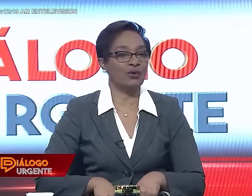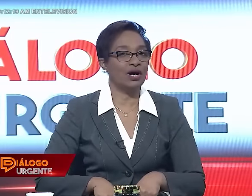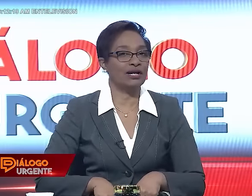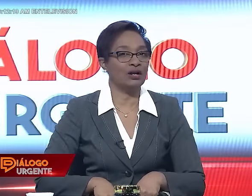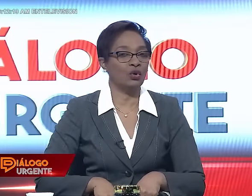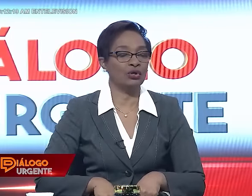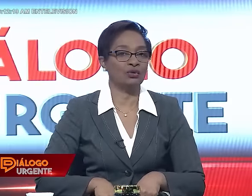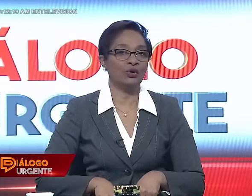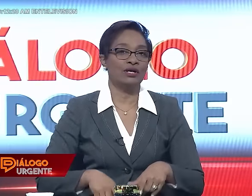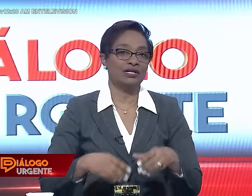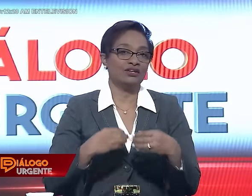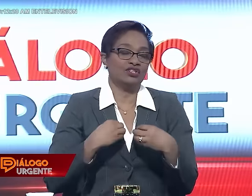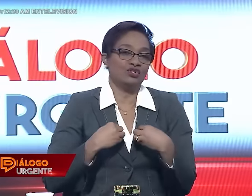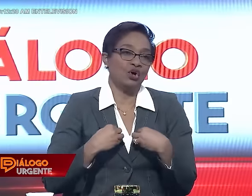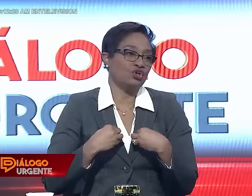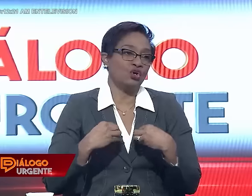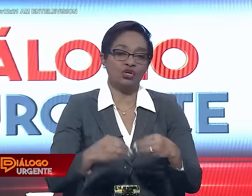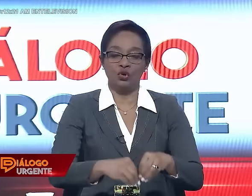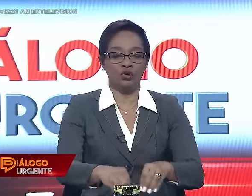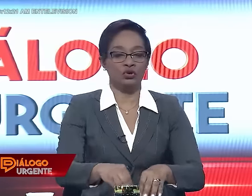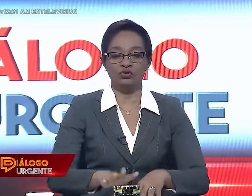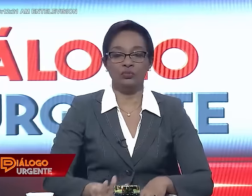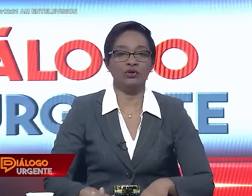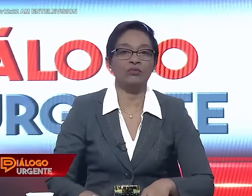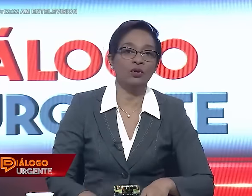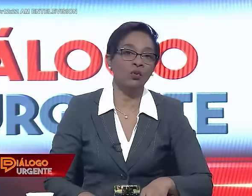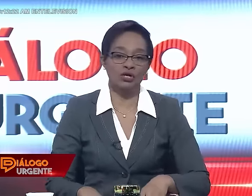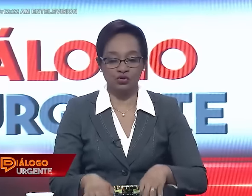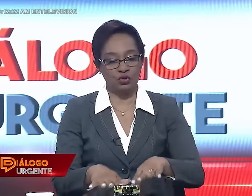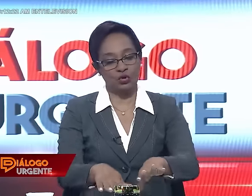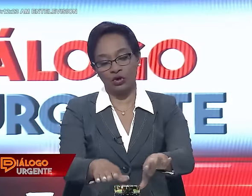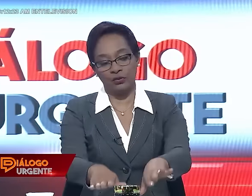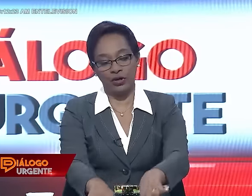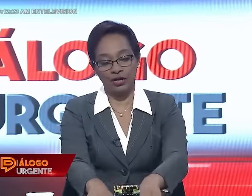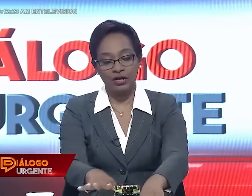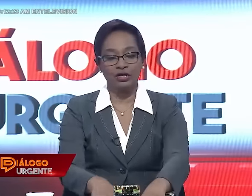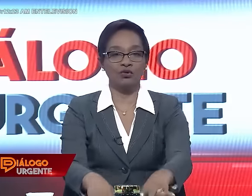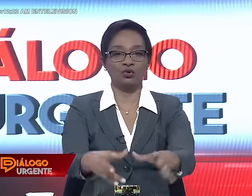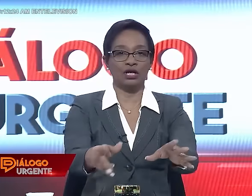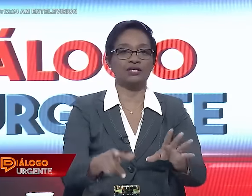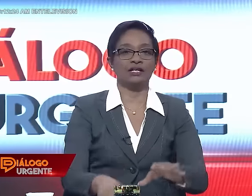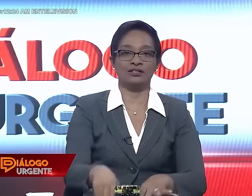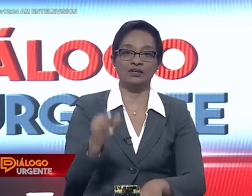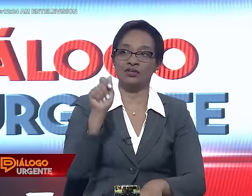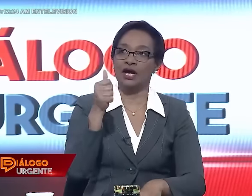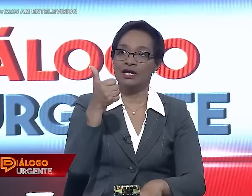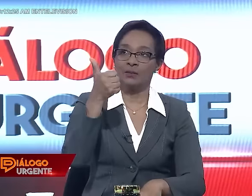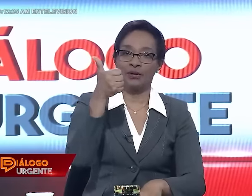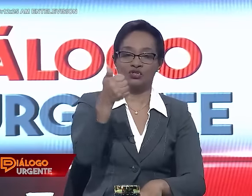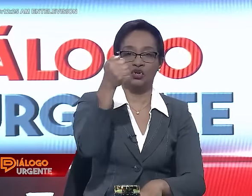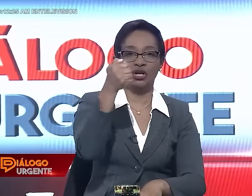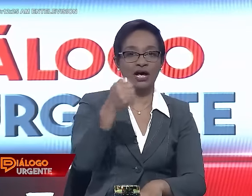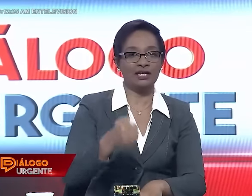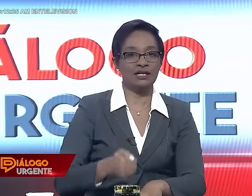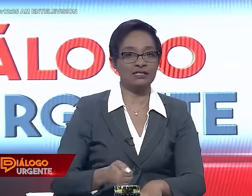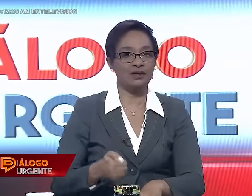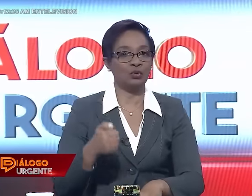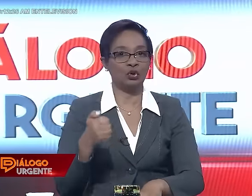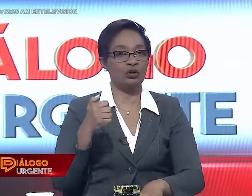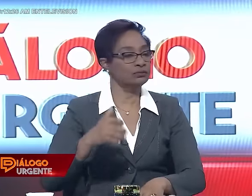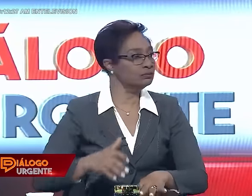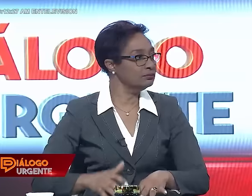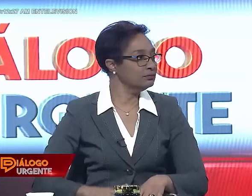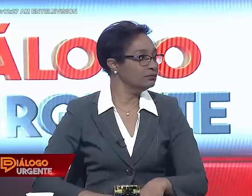apagón analógico, que si soy yo, digo, no, yo me comí los huesos, yo tengo que ver y cortar esa cinta y presionar ese